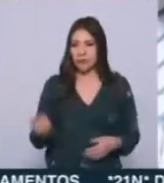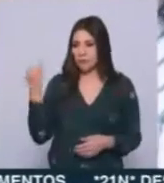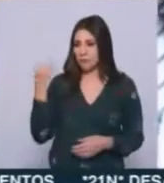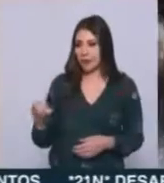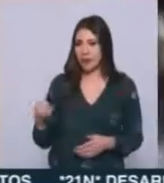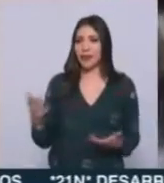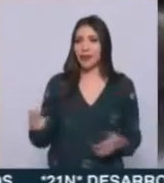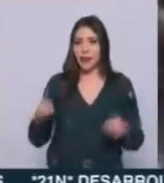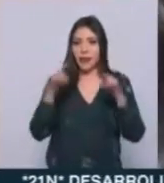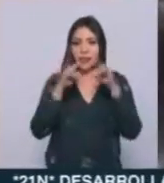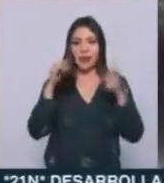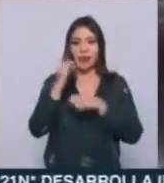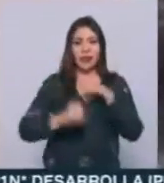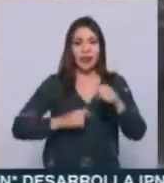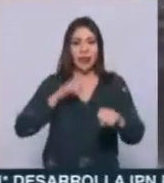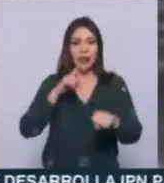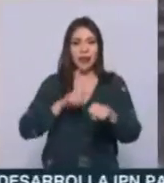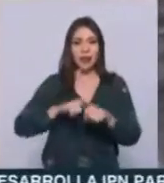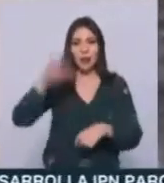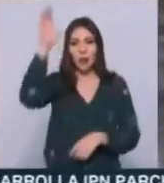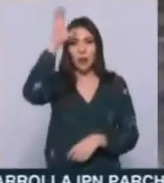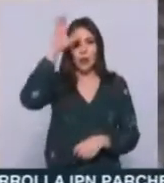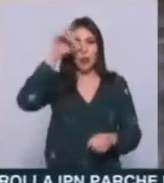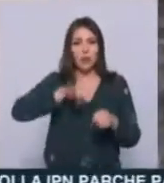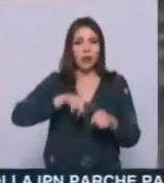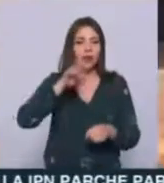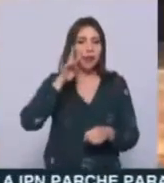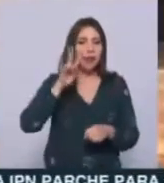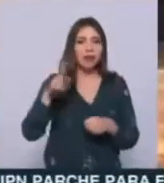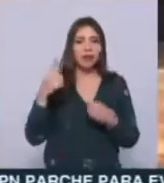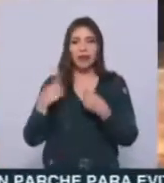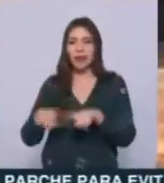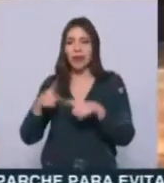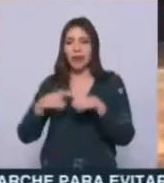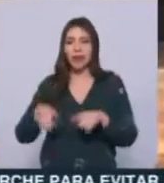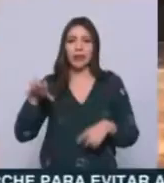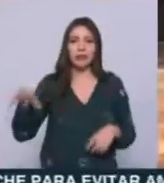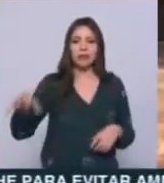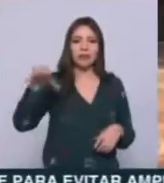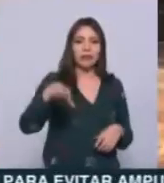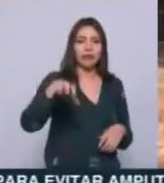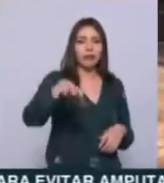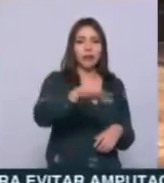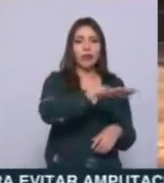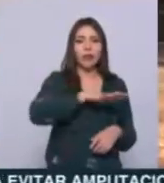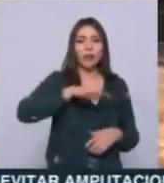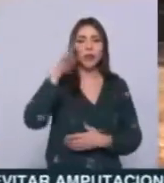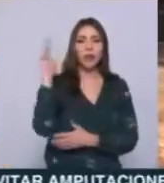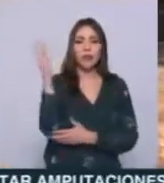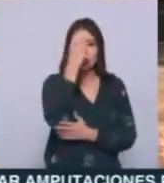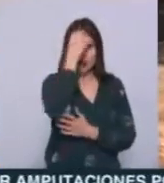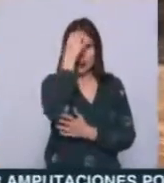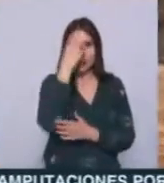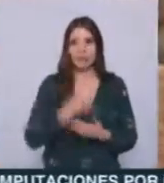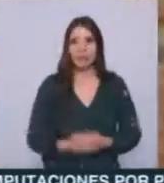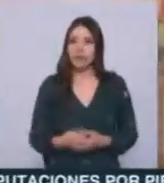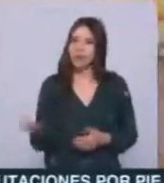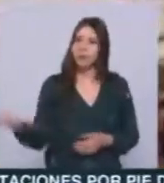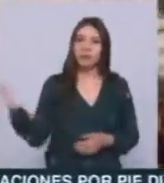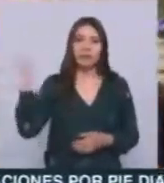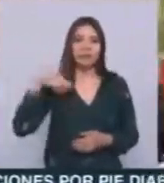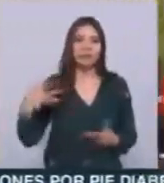Internacional de las Culturas Amigas y le van a dar vida, color y tradición al bosque de Chapultepec. ¿El bosque de Chapultepec? Está aquí, ¿vamos?